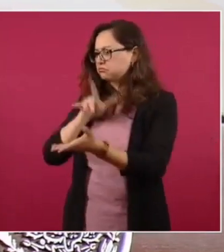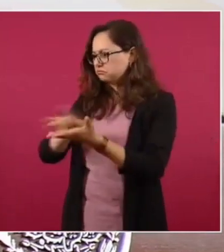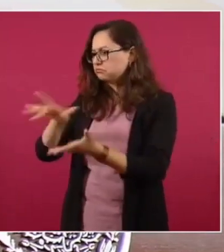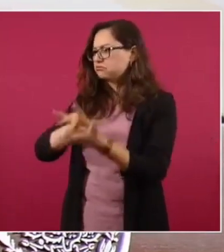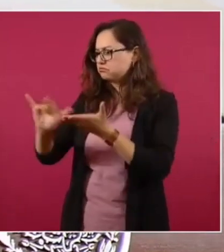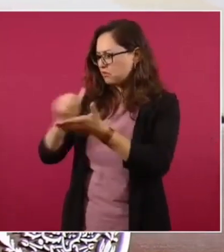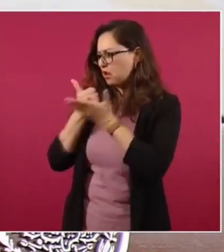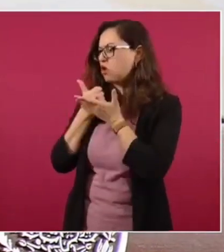para